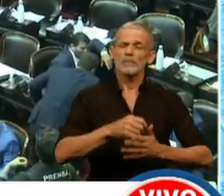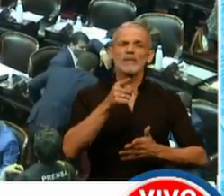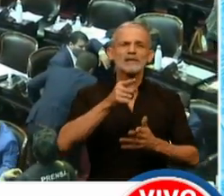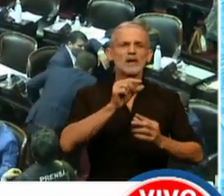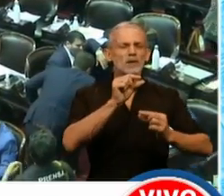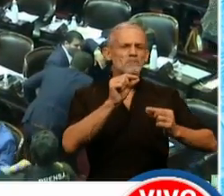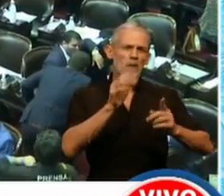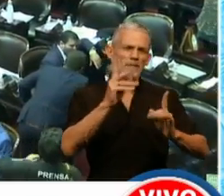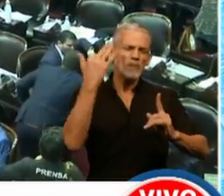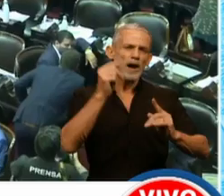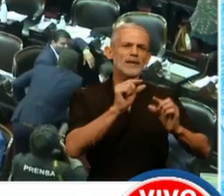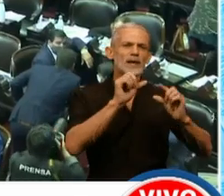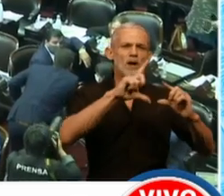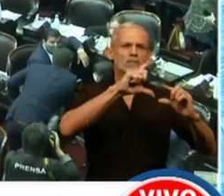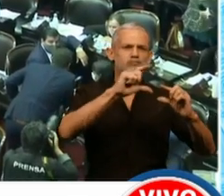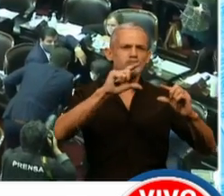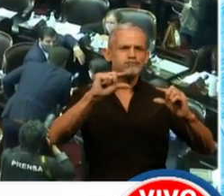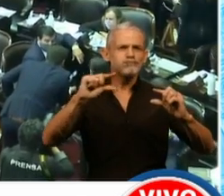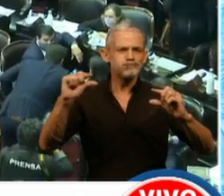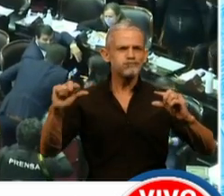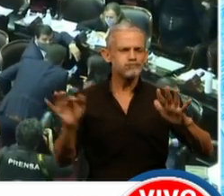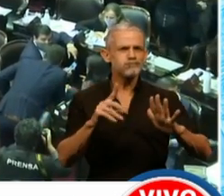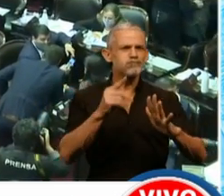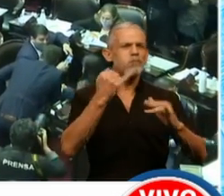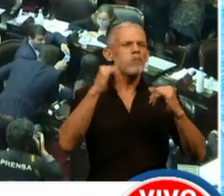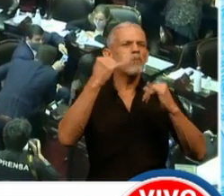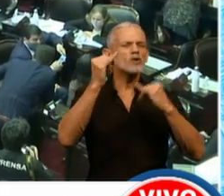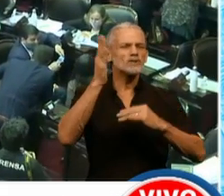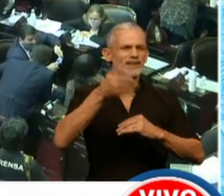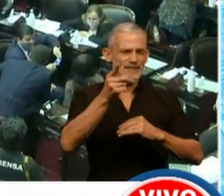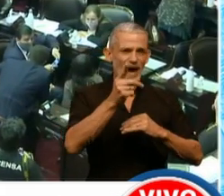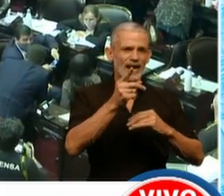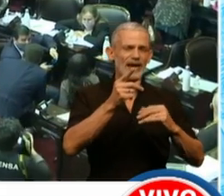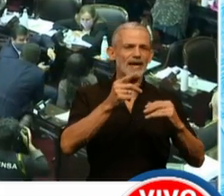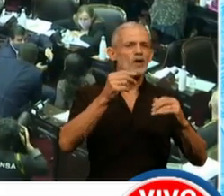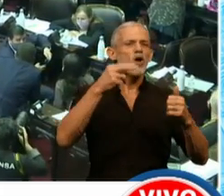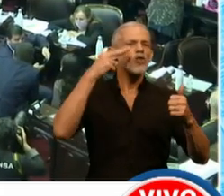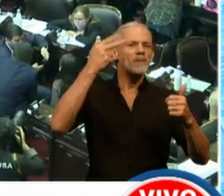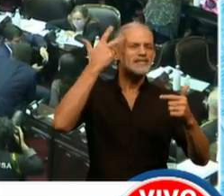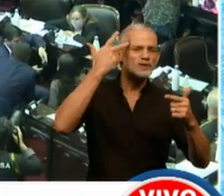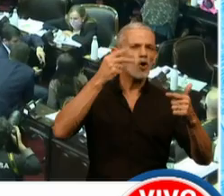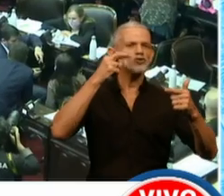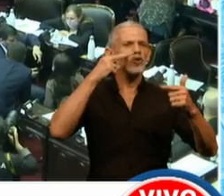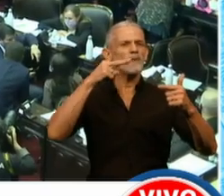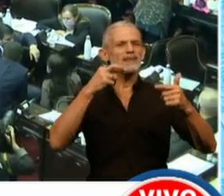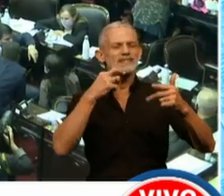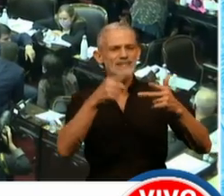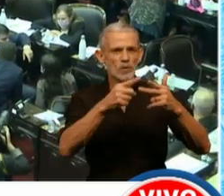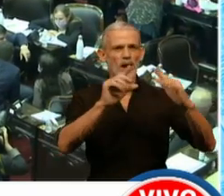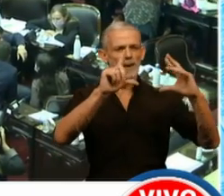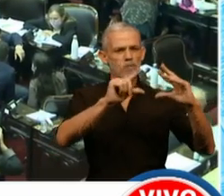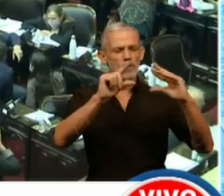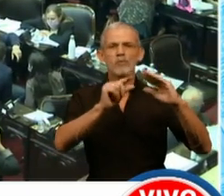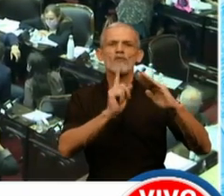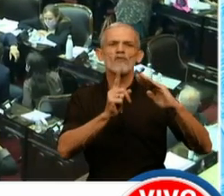gradual disminución de alícuotas que se fue produciendo en el 2018 y en el 2019 queda